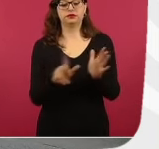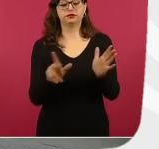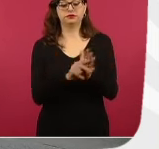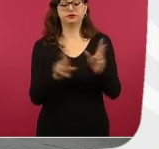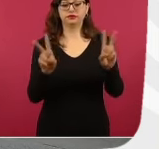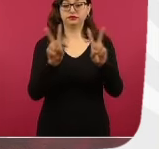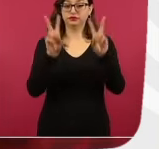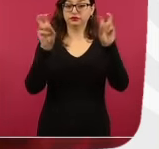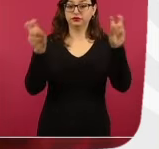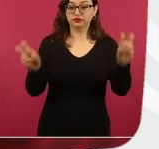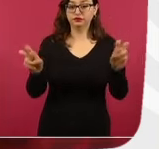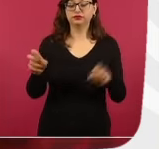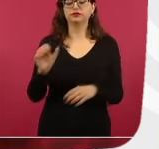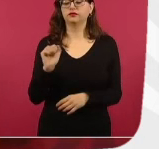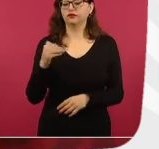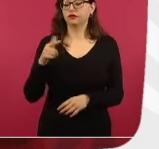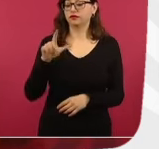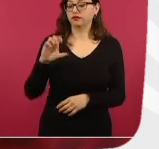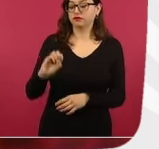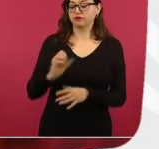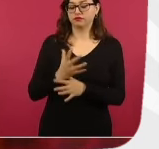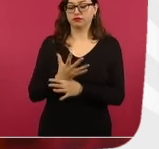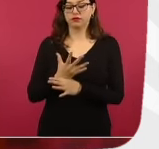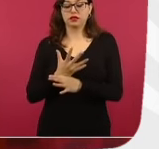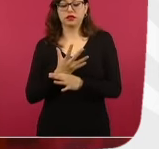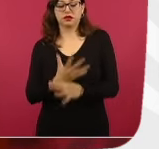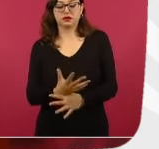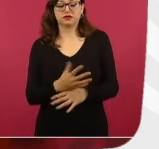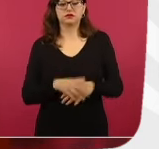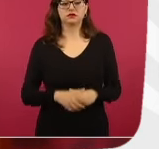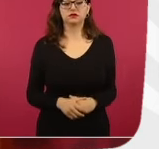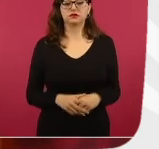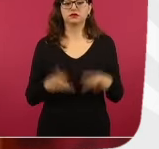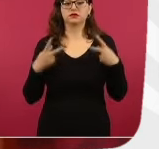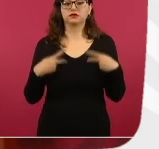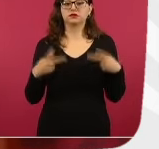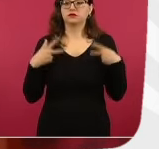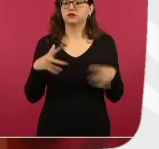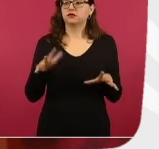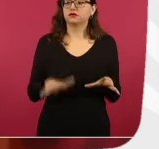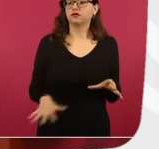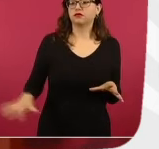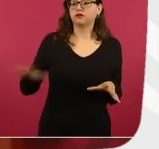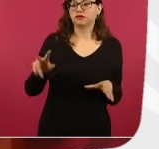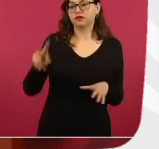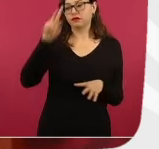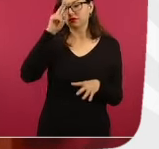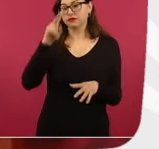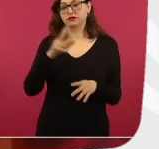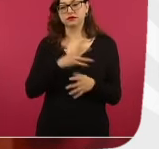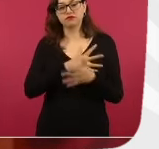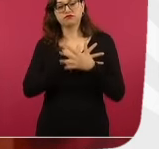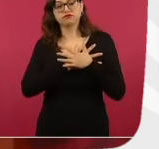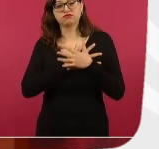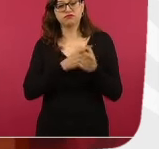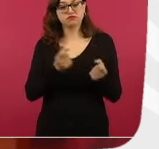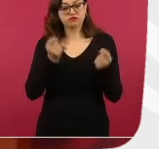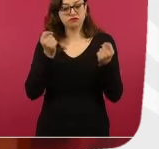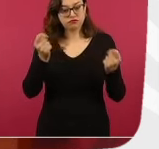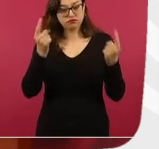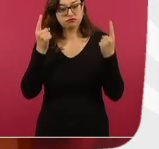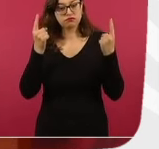y cita le tengo un profundo amor y admiración al pueblo de México que es